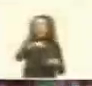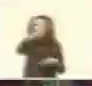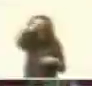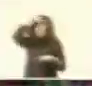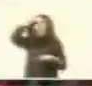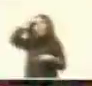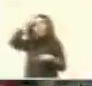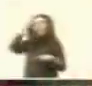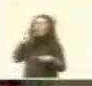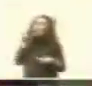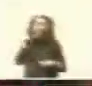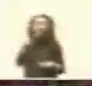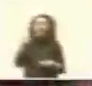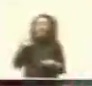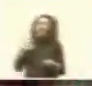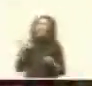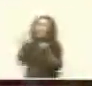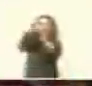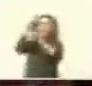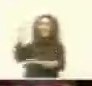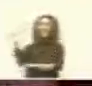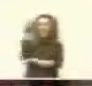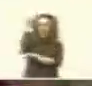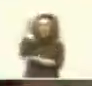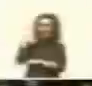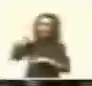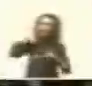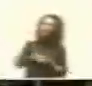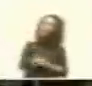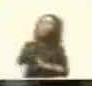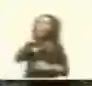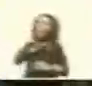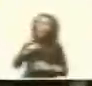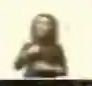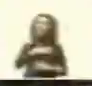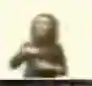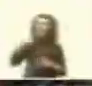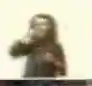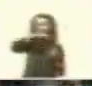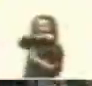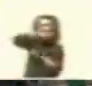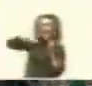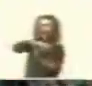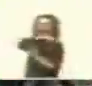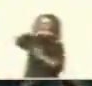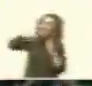Solo con eso ya hemos triunfado. Ese es el premio que cada año hay